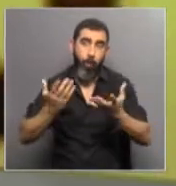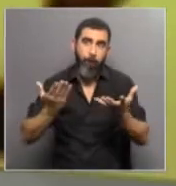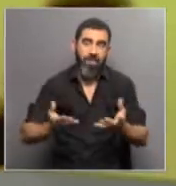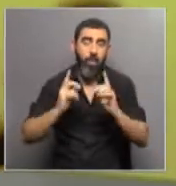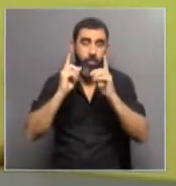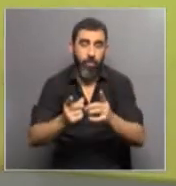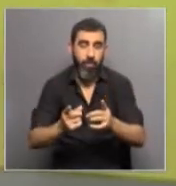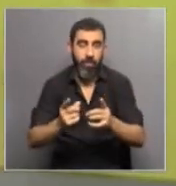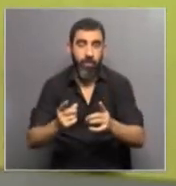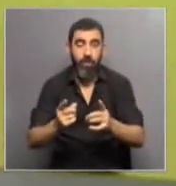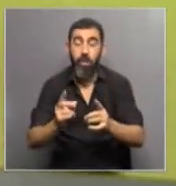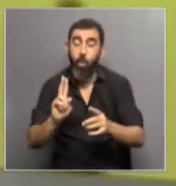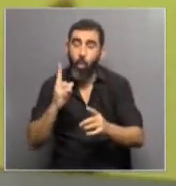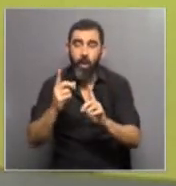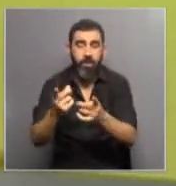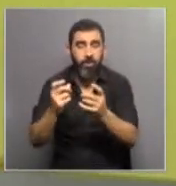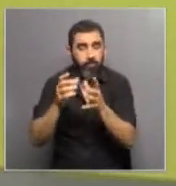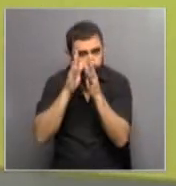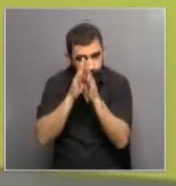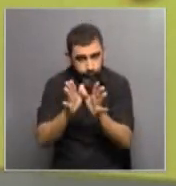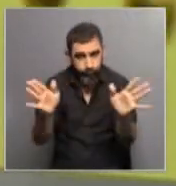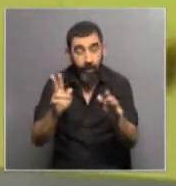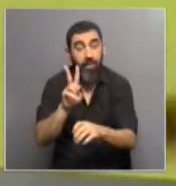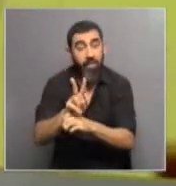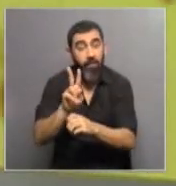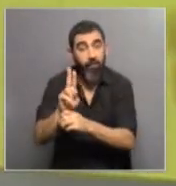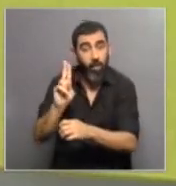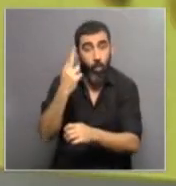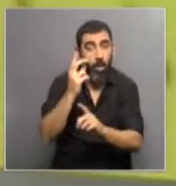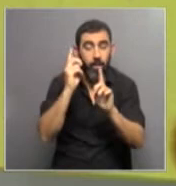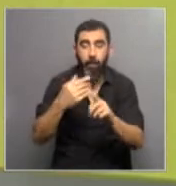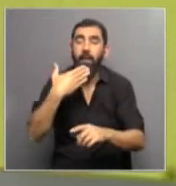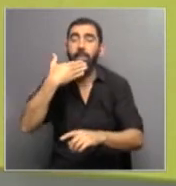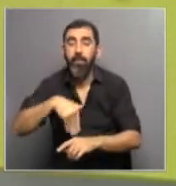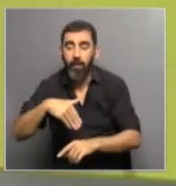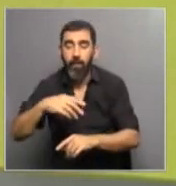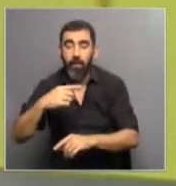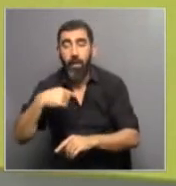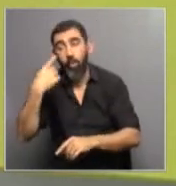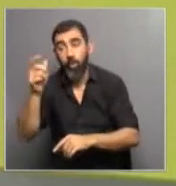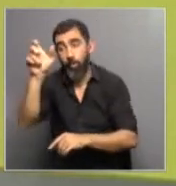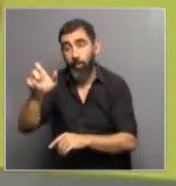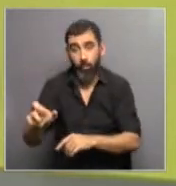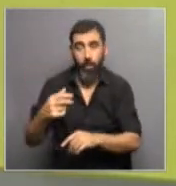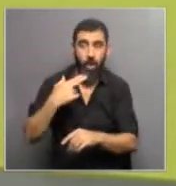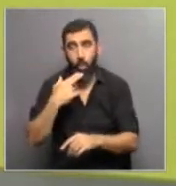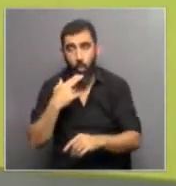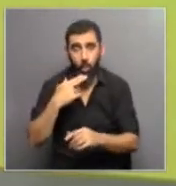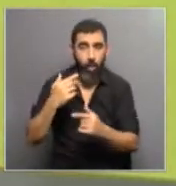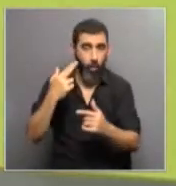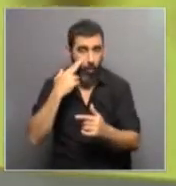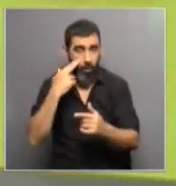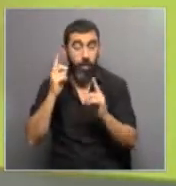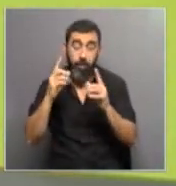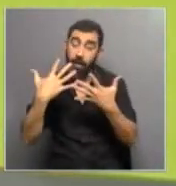que Uruguay tiene que jugar en toda la cancha, defender lo nuestro, pero también entender las inquietudes de los otros e integrarnos,